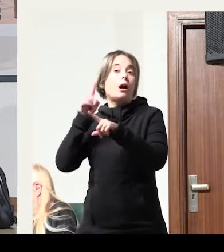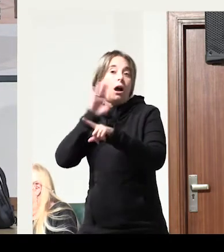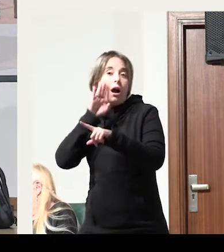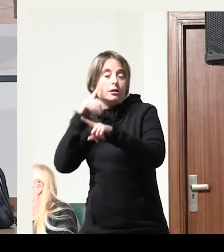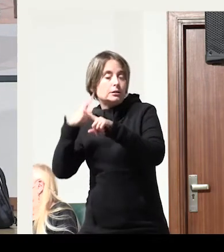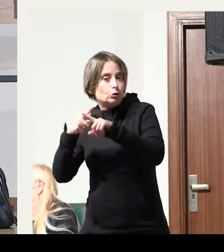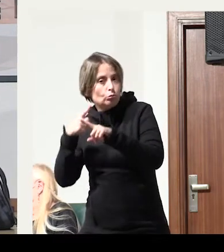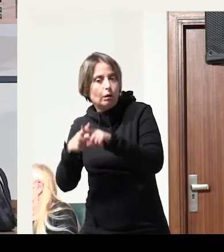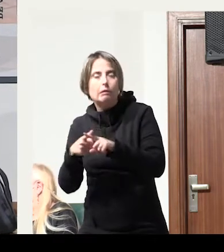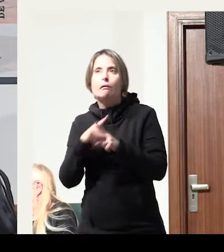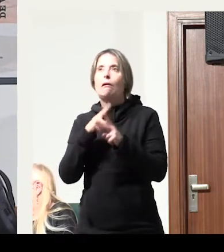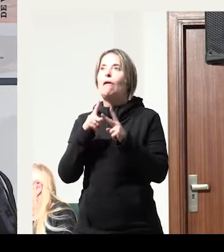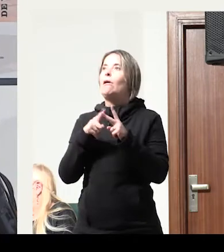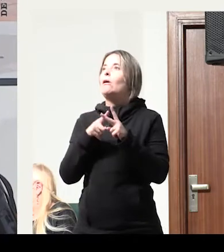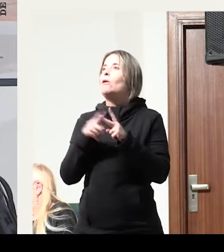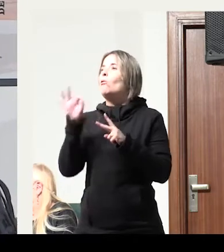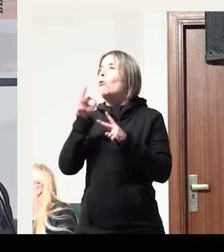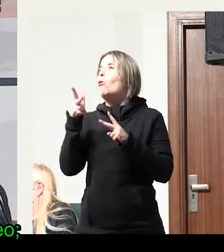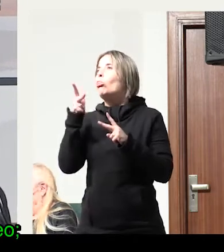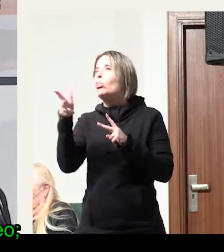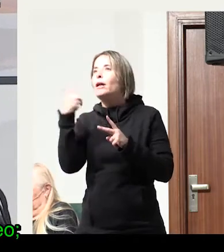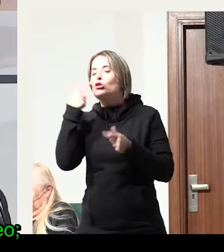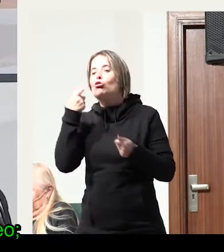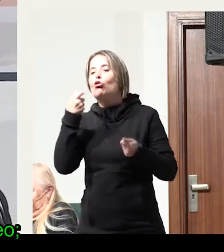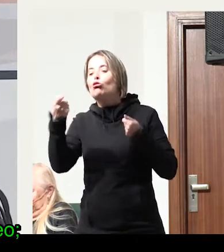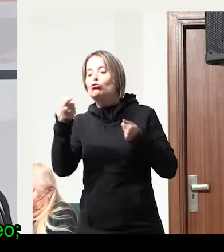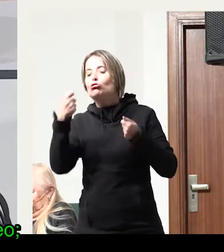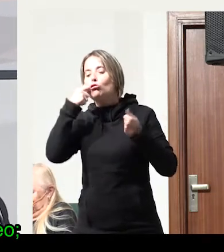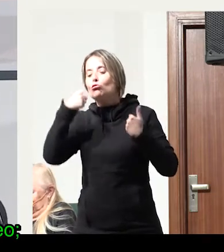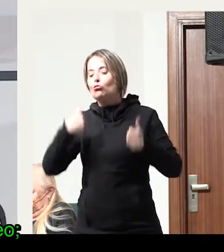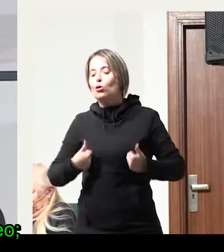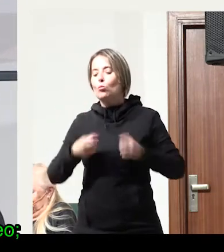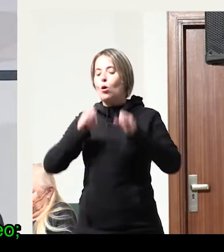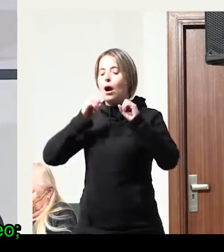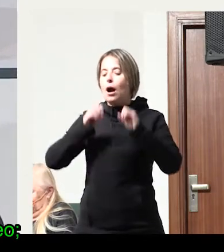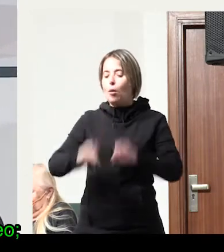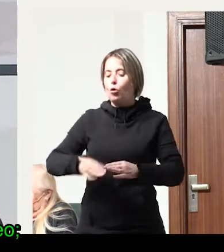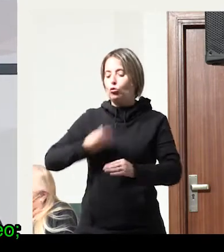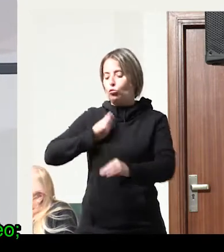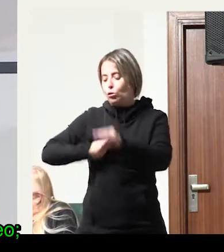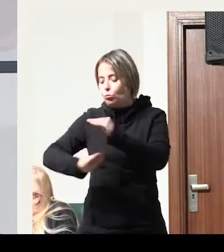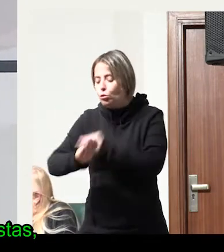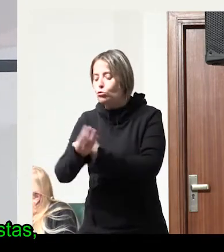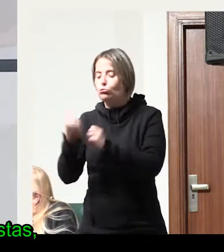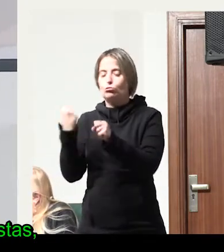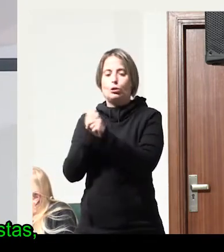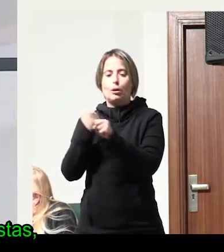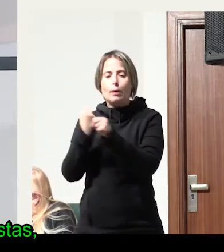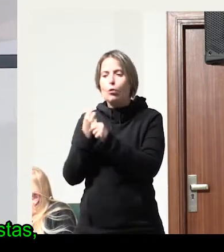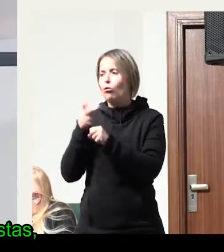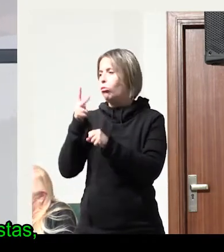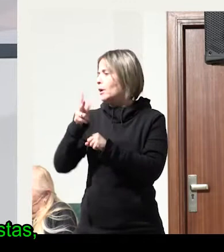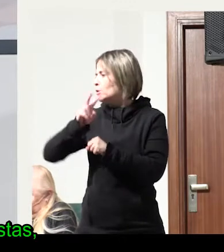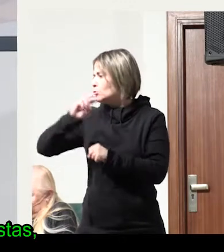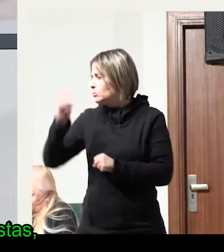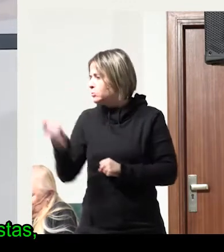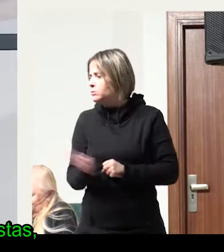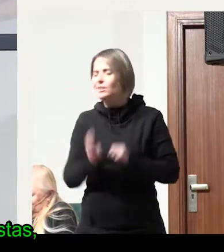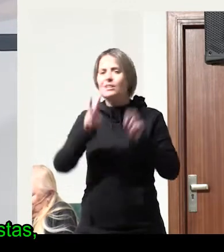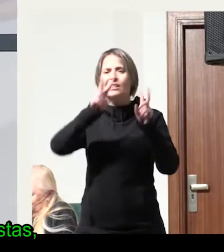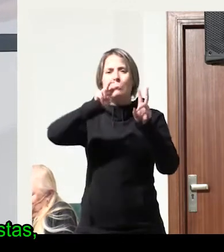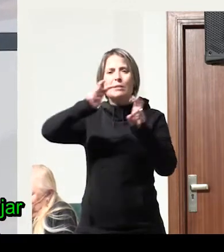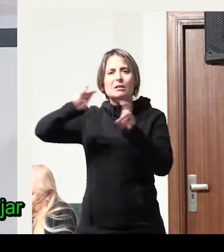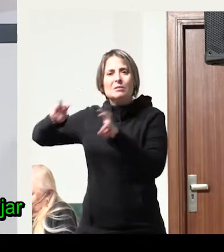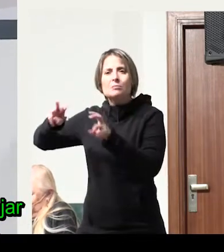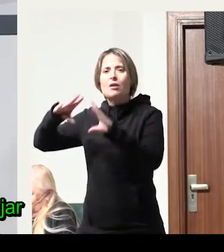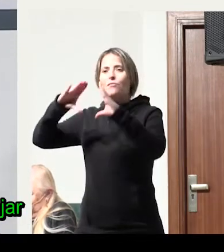o pensemos en el derecho al control del cuerpo, el aborto, la reproducción, el trabajo, el derecho al empleo, todos los temas que hemos ido trabajando las feministas,